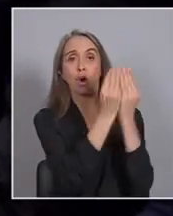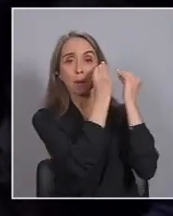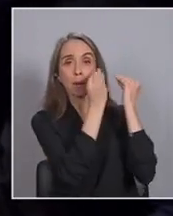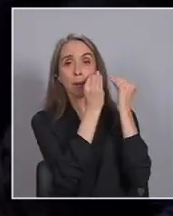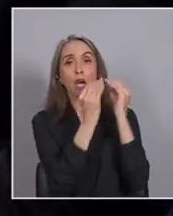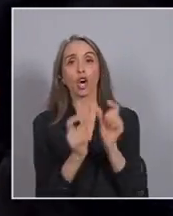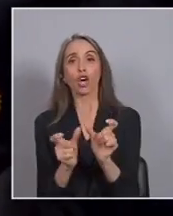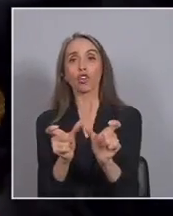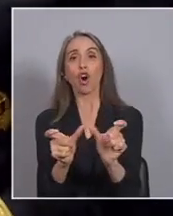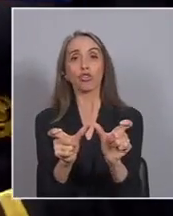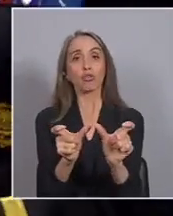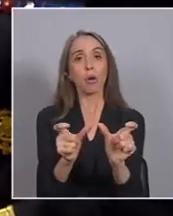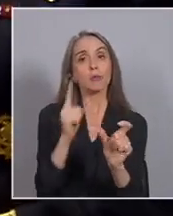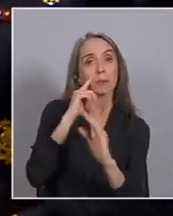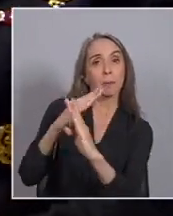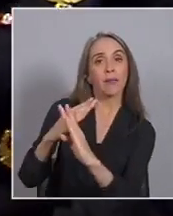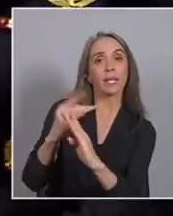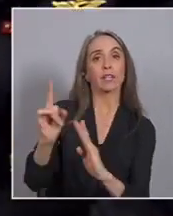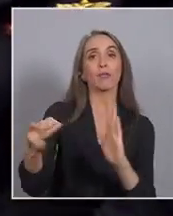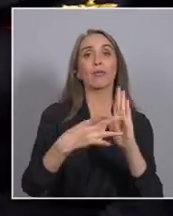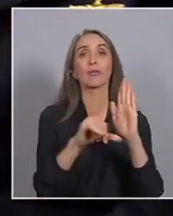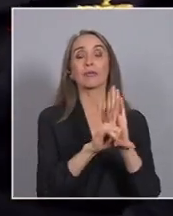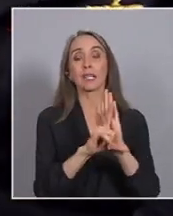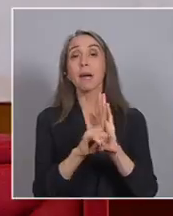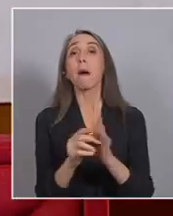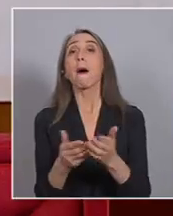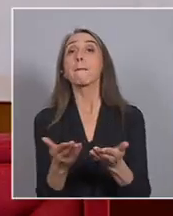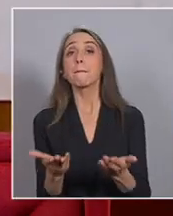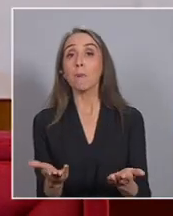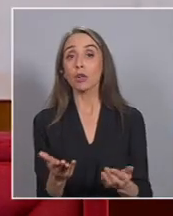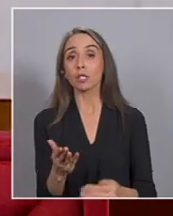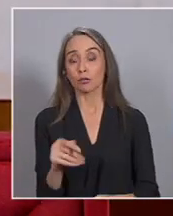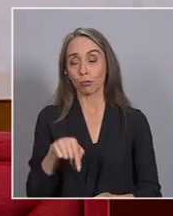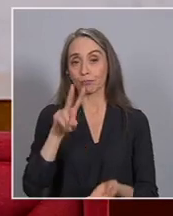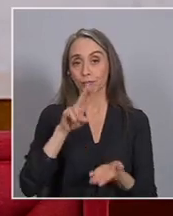labores de control y prevención de delito. Por eso,